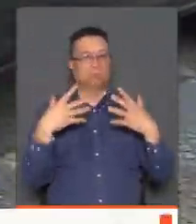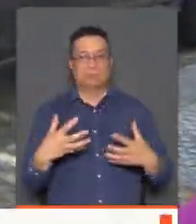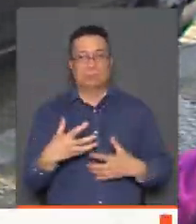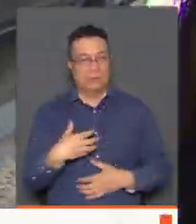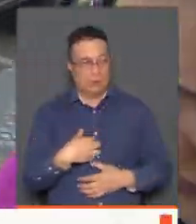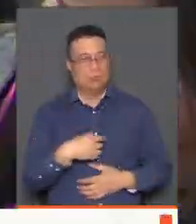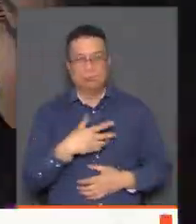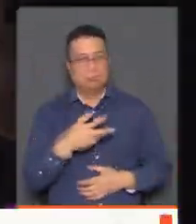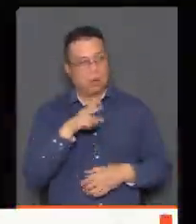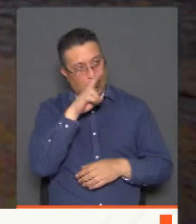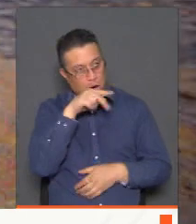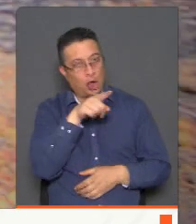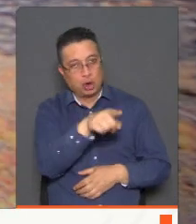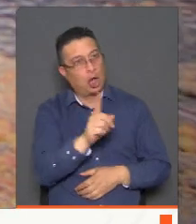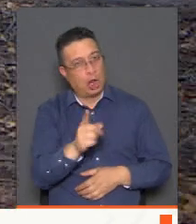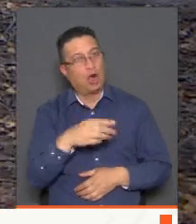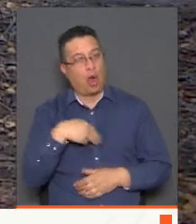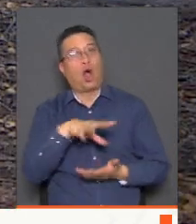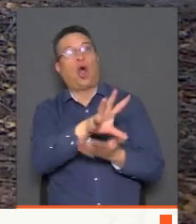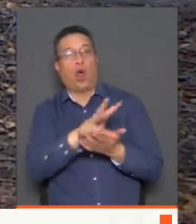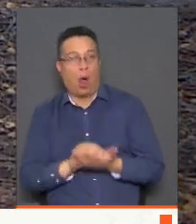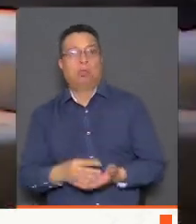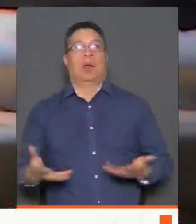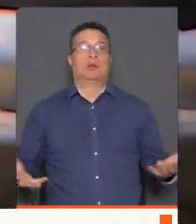ilógico lo que él estaba haciendo.